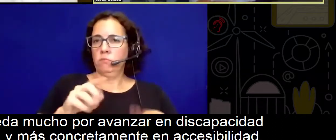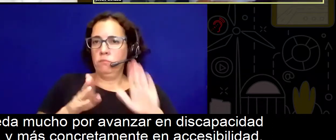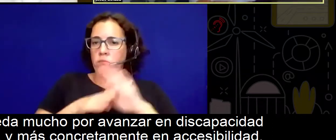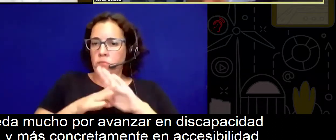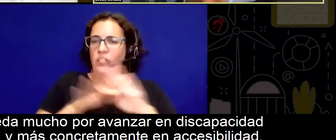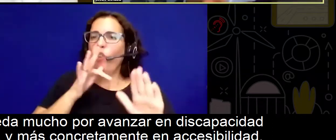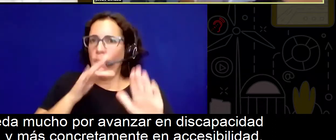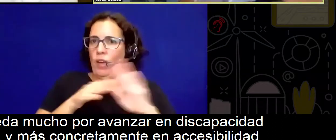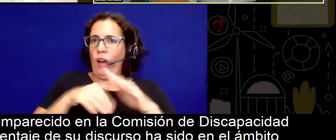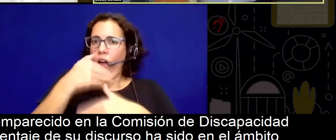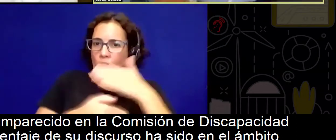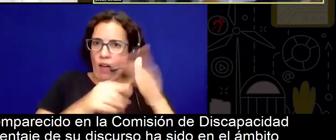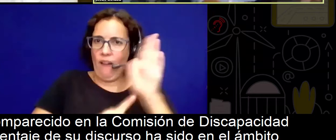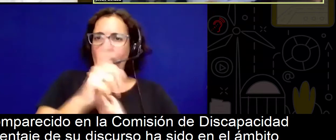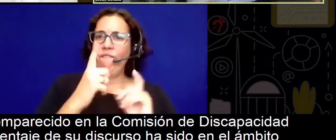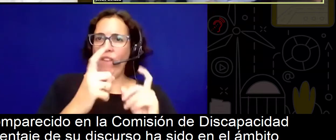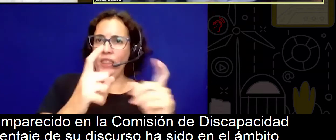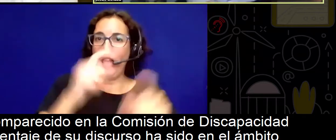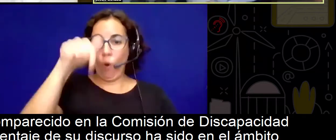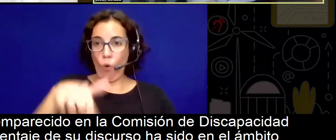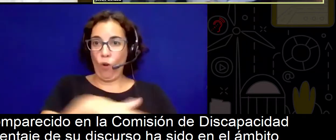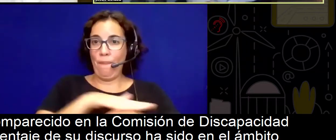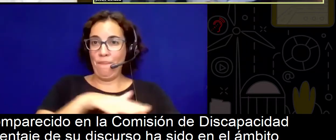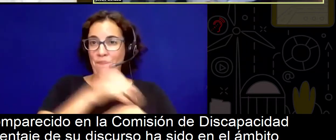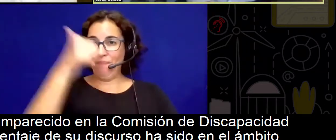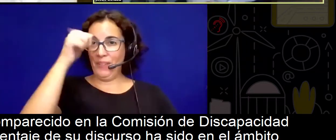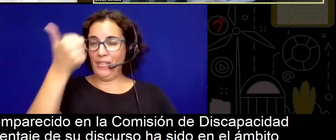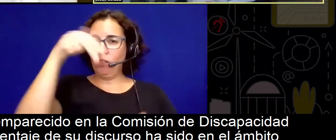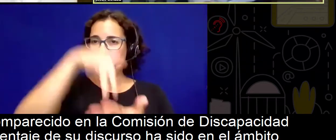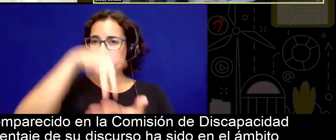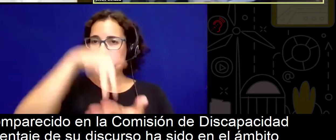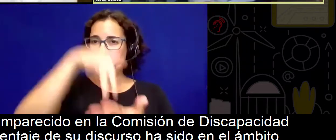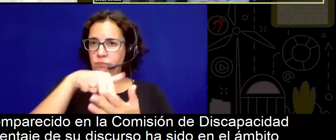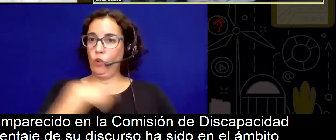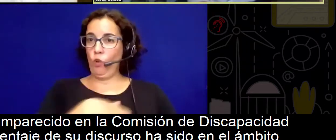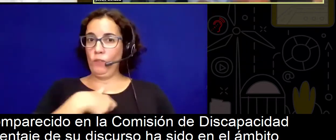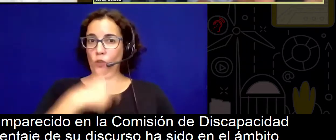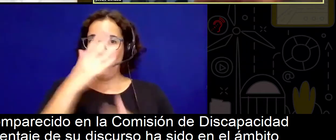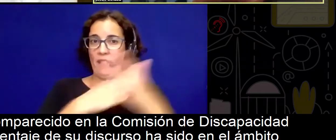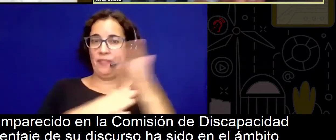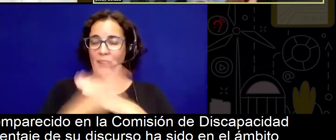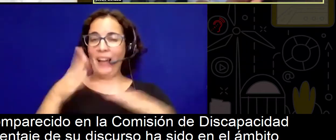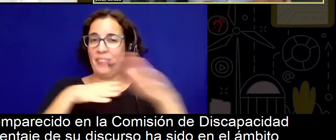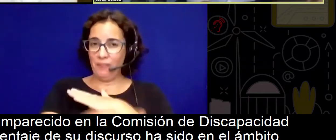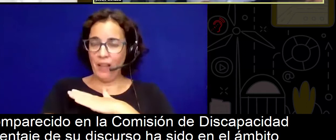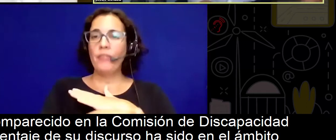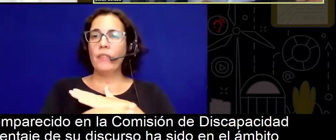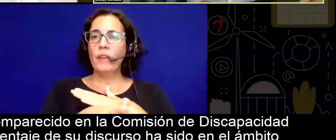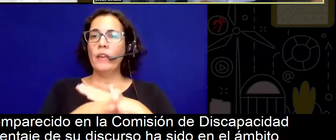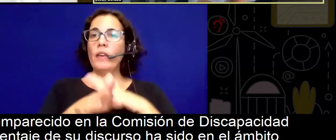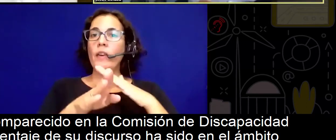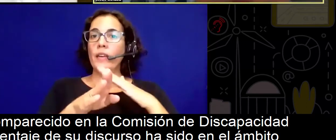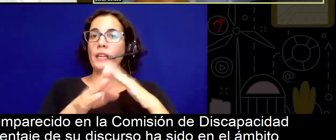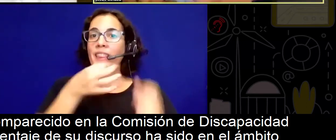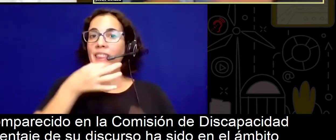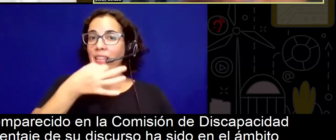más concretamente en accesibilidad. Hoy el ministro ha comparecido en el Senado en la Comisión de Discapacidad y prácticamente un buen porcentaje de su discurso,